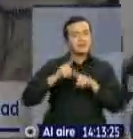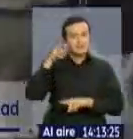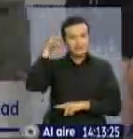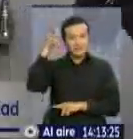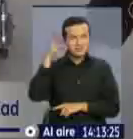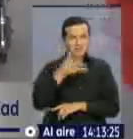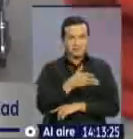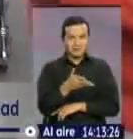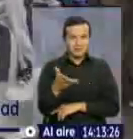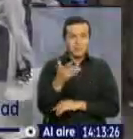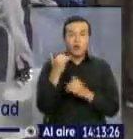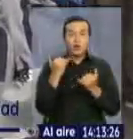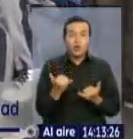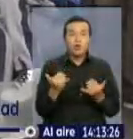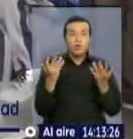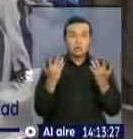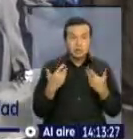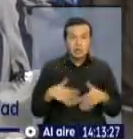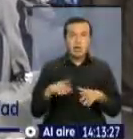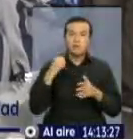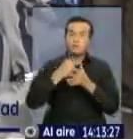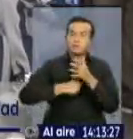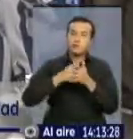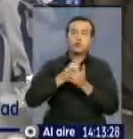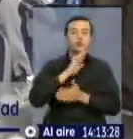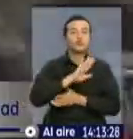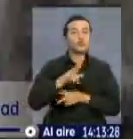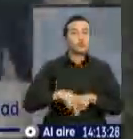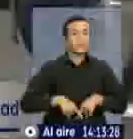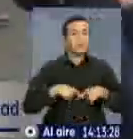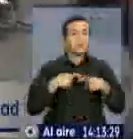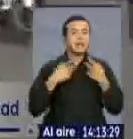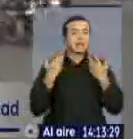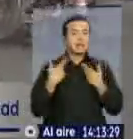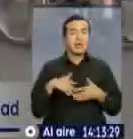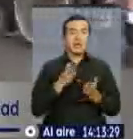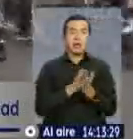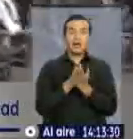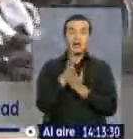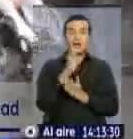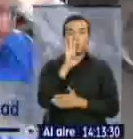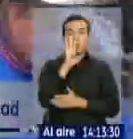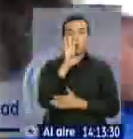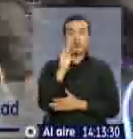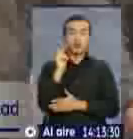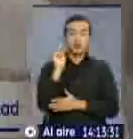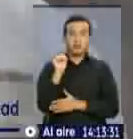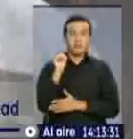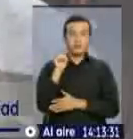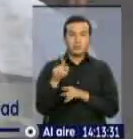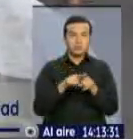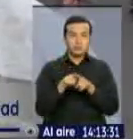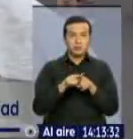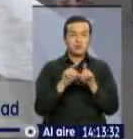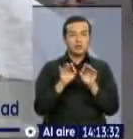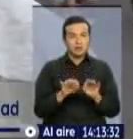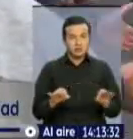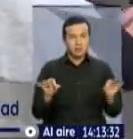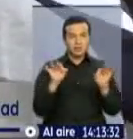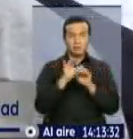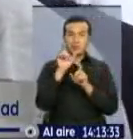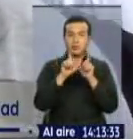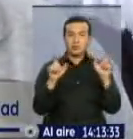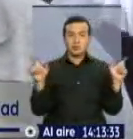maestros. Y es que hoy debían cumplir otro reto en su vida: terminar la carrera de 4 kilómetros. Importante que las personas